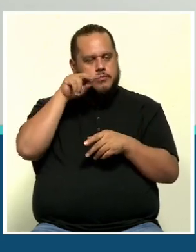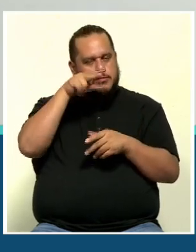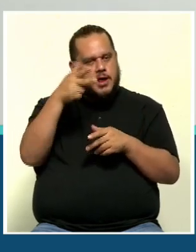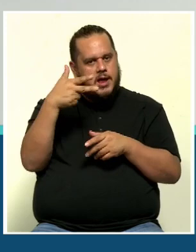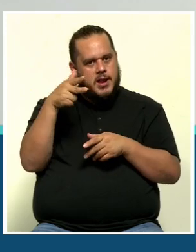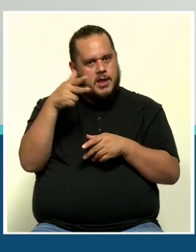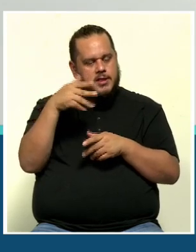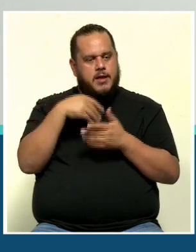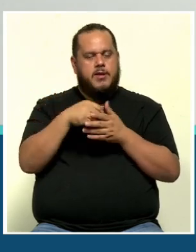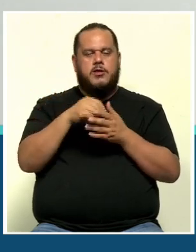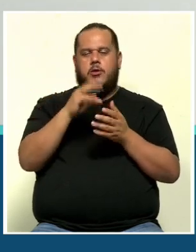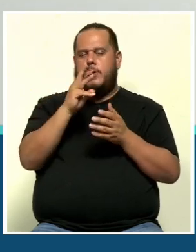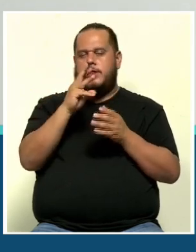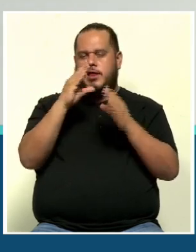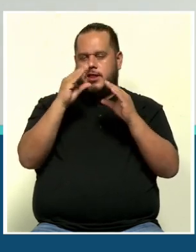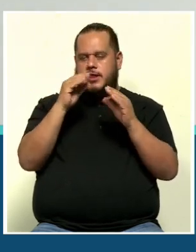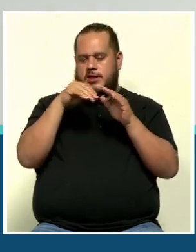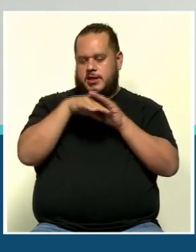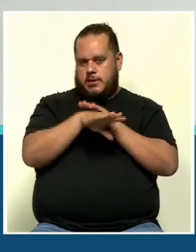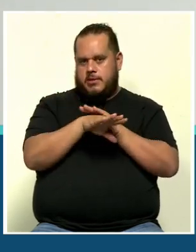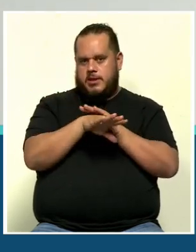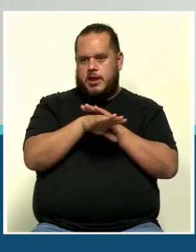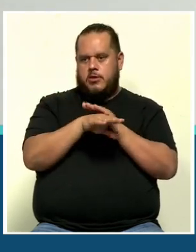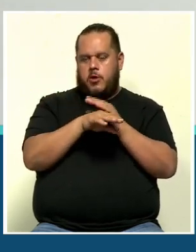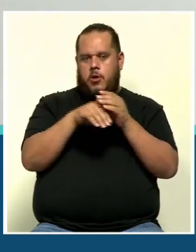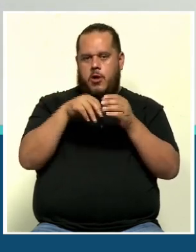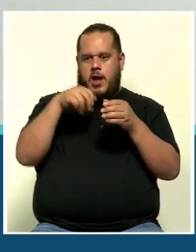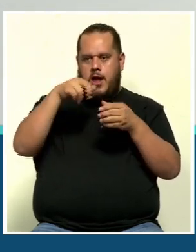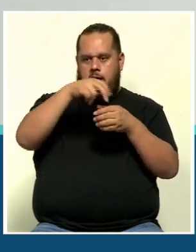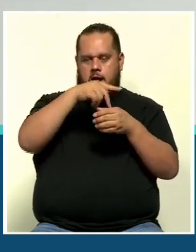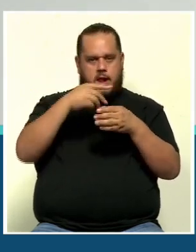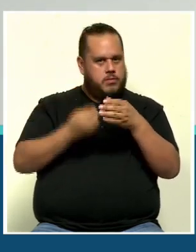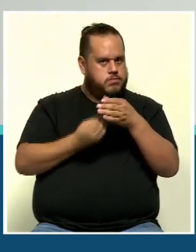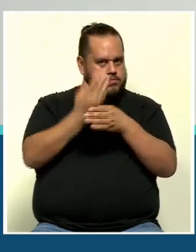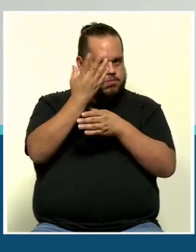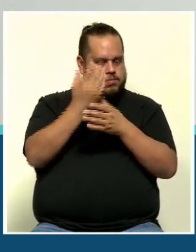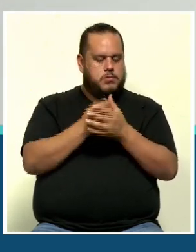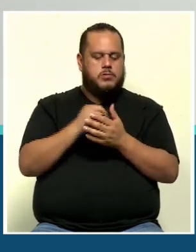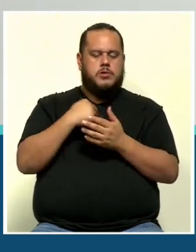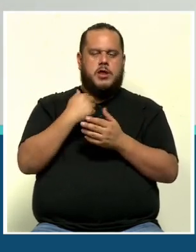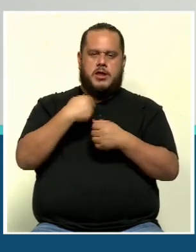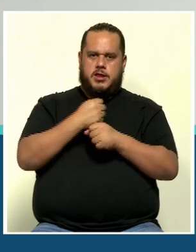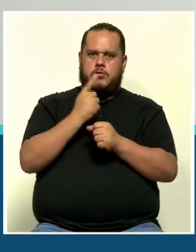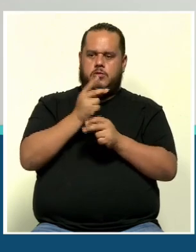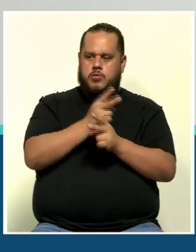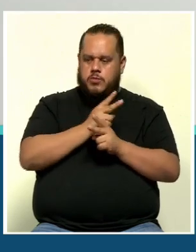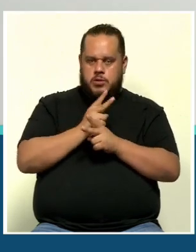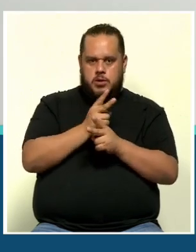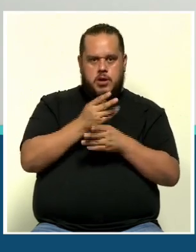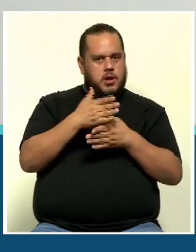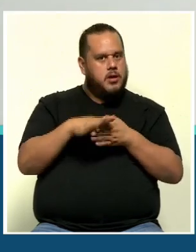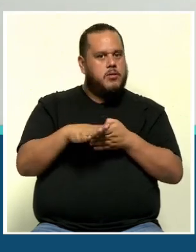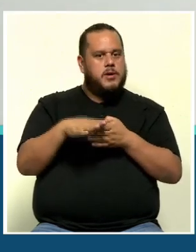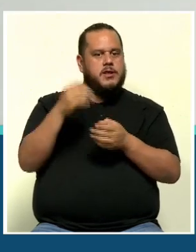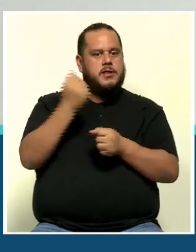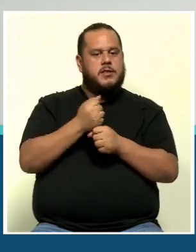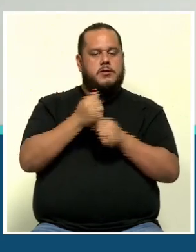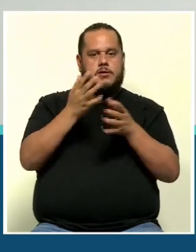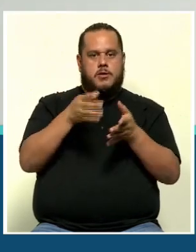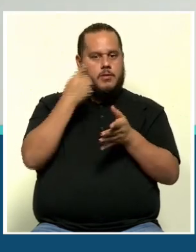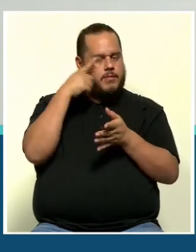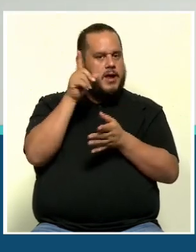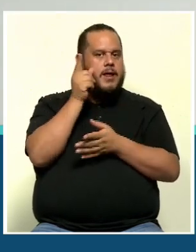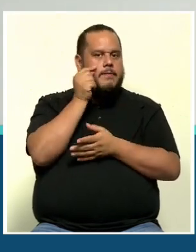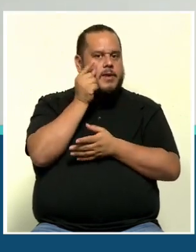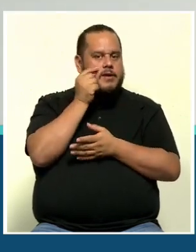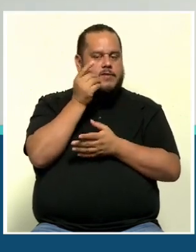que estaban ingresando a la zona de los cráteres, nos encontramos realizando un monitoreo por parte de los funcionarios para